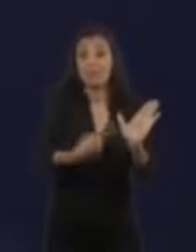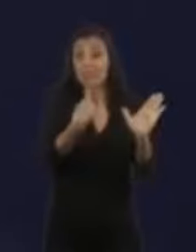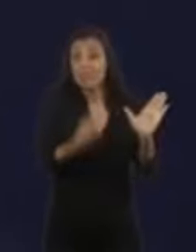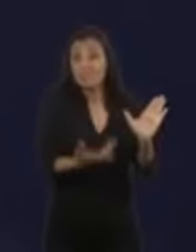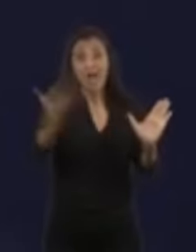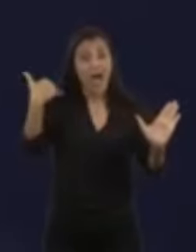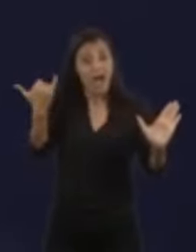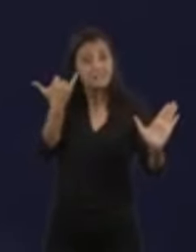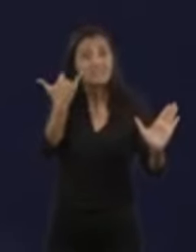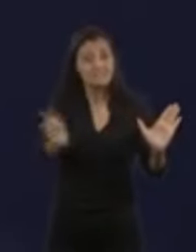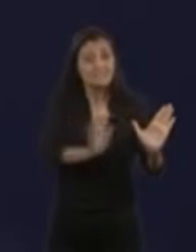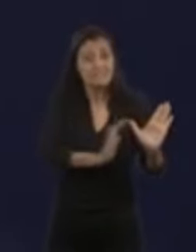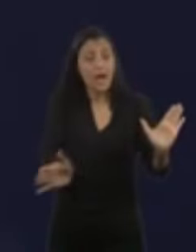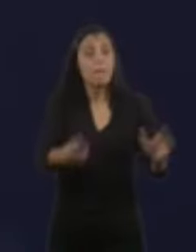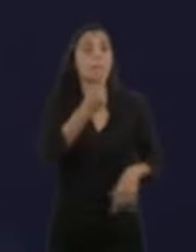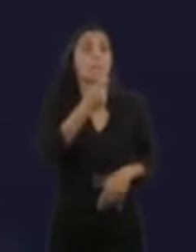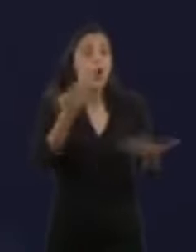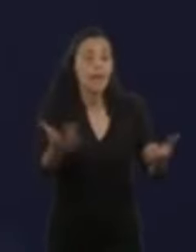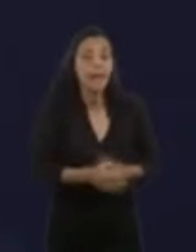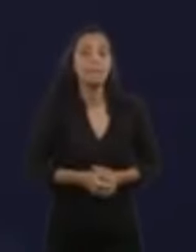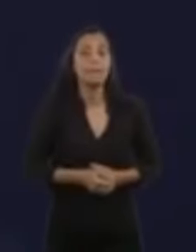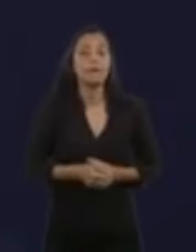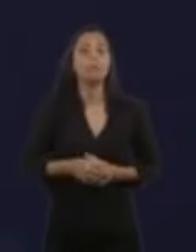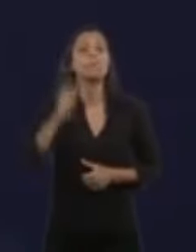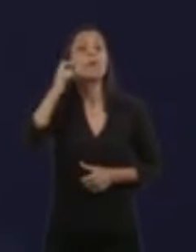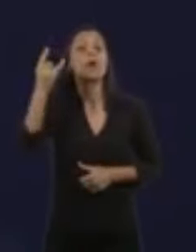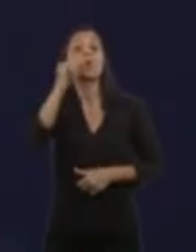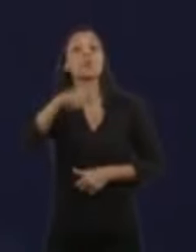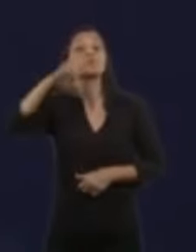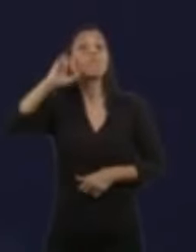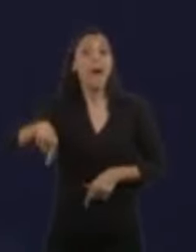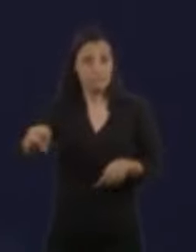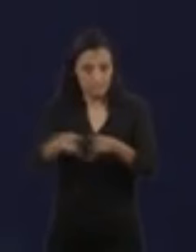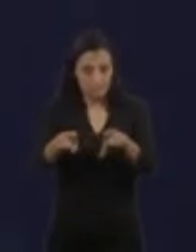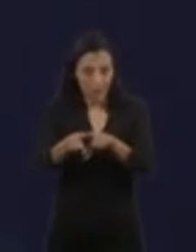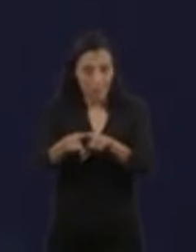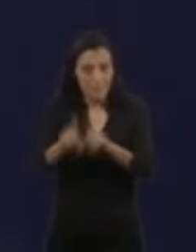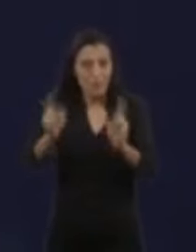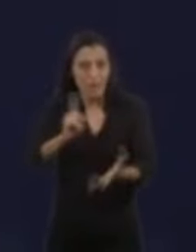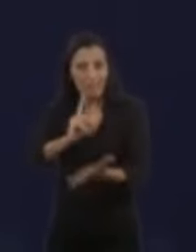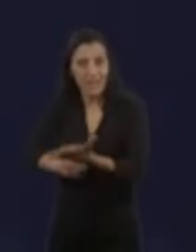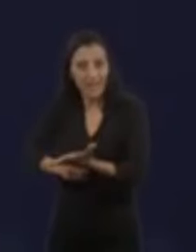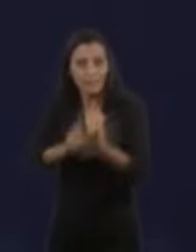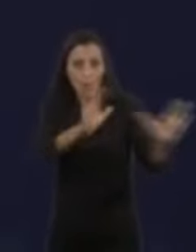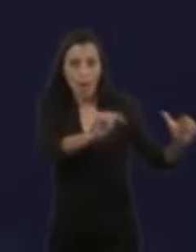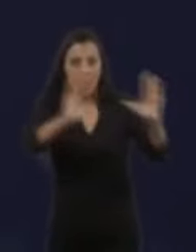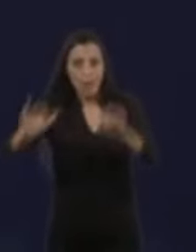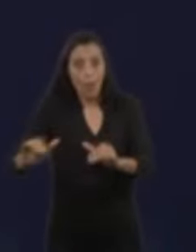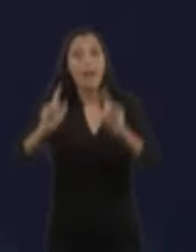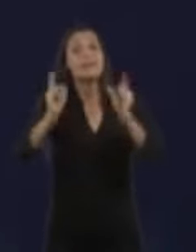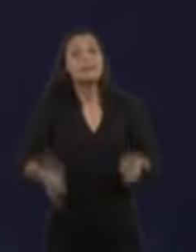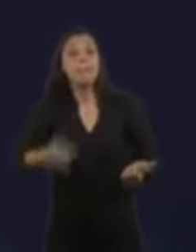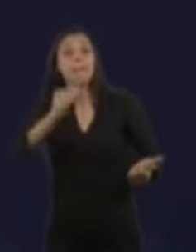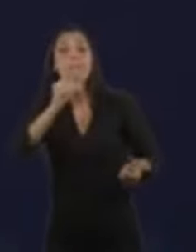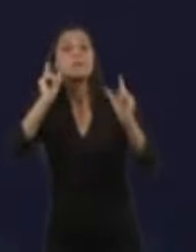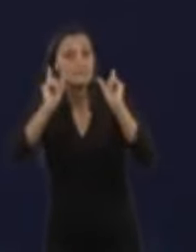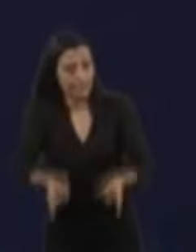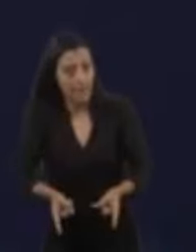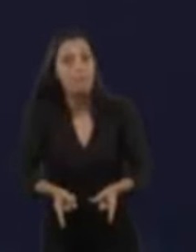sido utilizados por ejemplo por Martín Guzmán e y y también por masa tanto